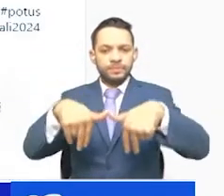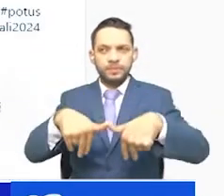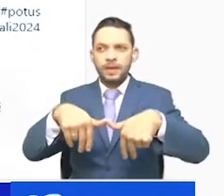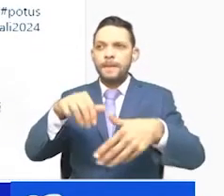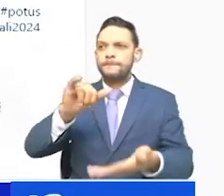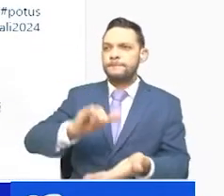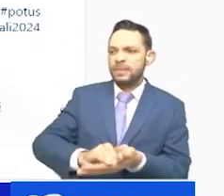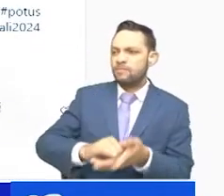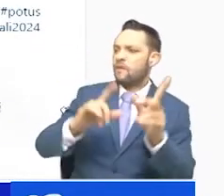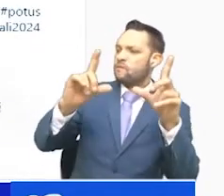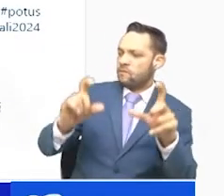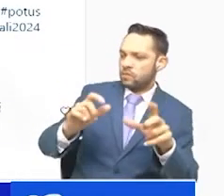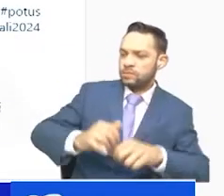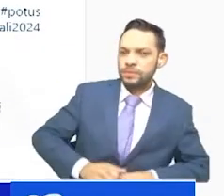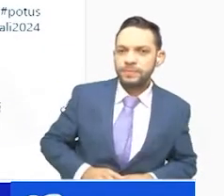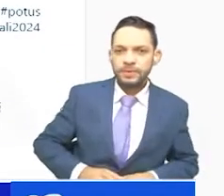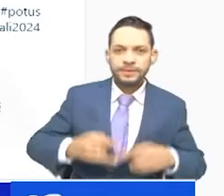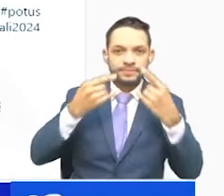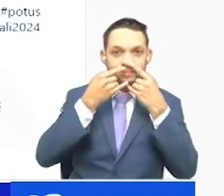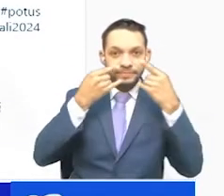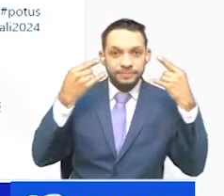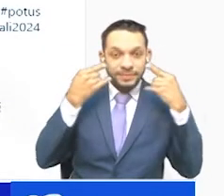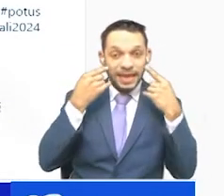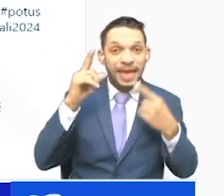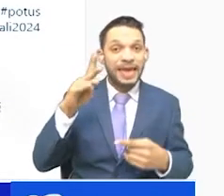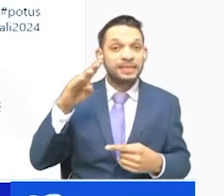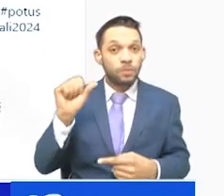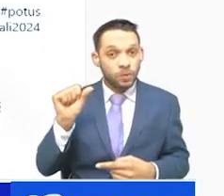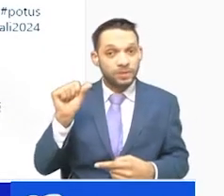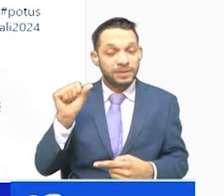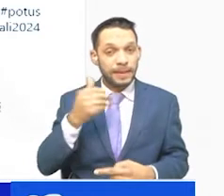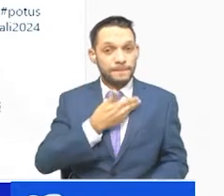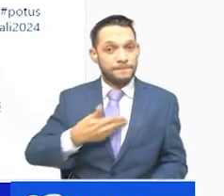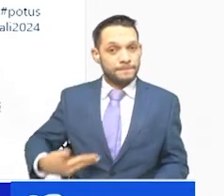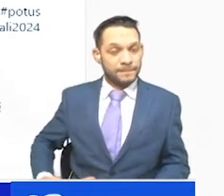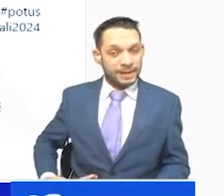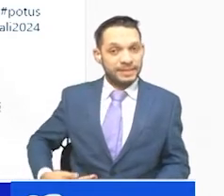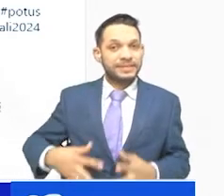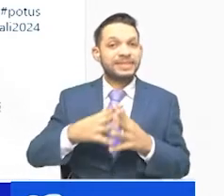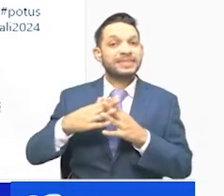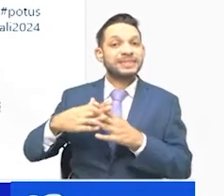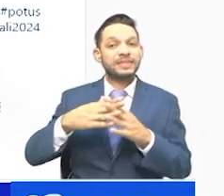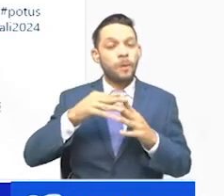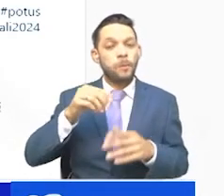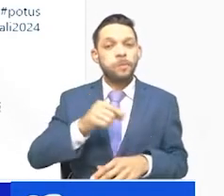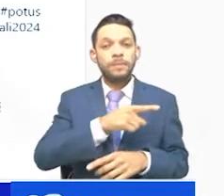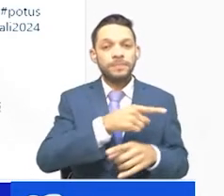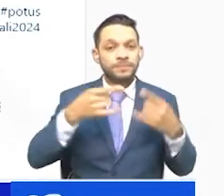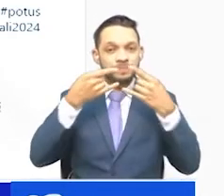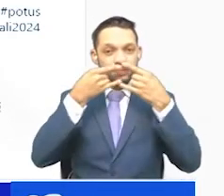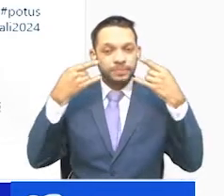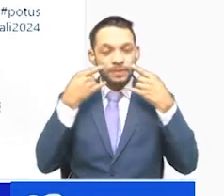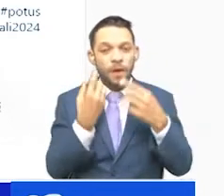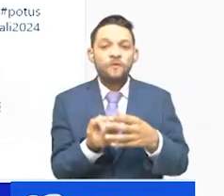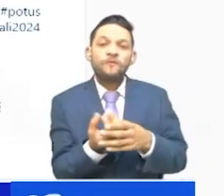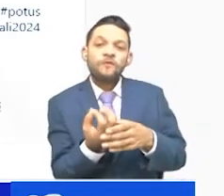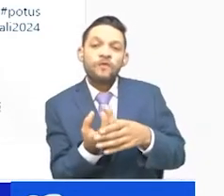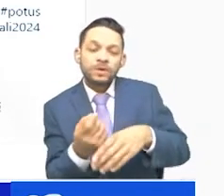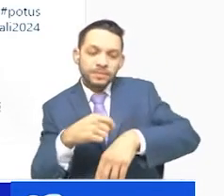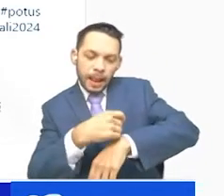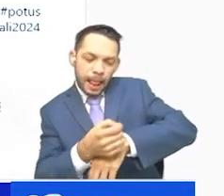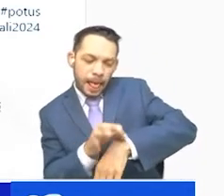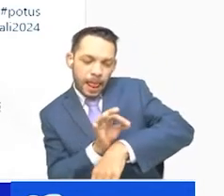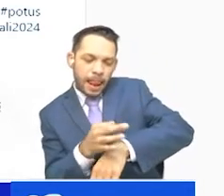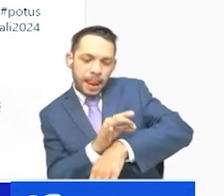fotografía. Ven a la esposa de Biden luciendo una mascarilla con el girasol bordado que ha llevado a